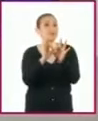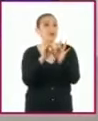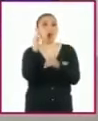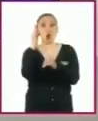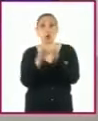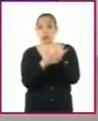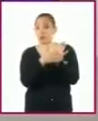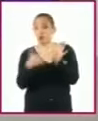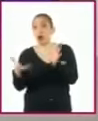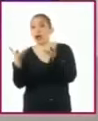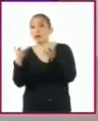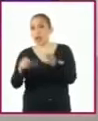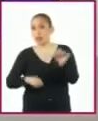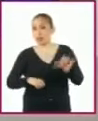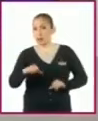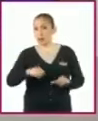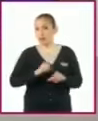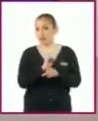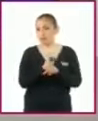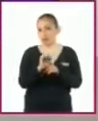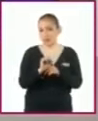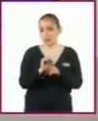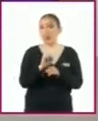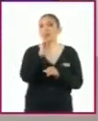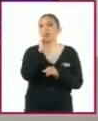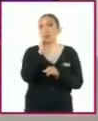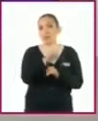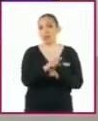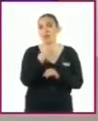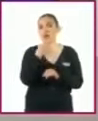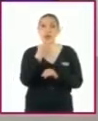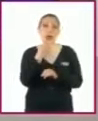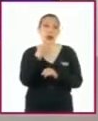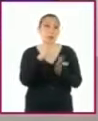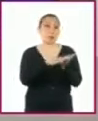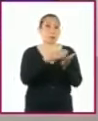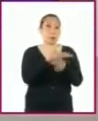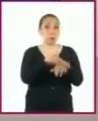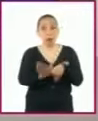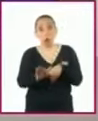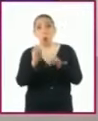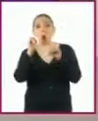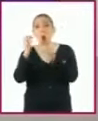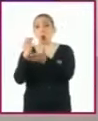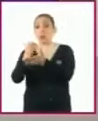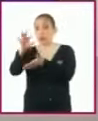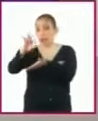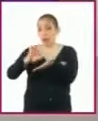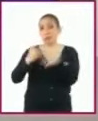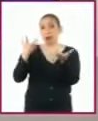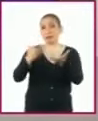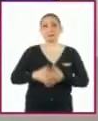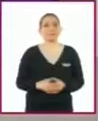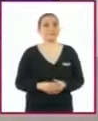final, realizarán una actividad sencilla. También pueden utilizar hojas blancas o de un cuaderno para